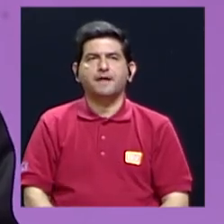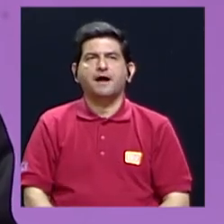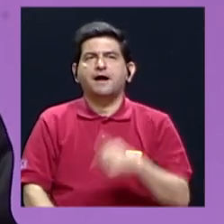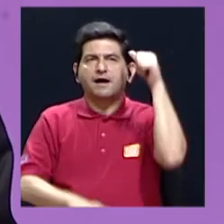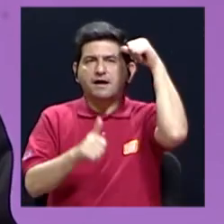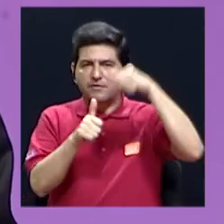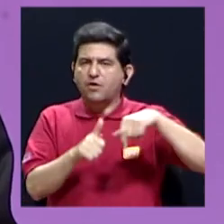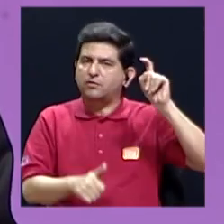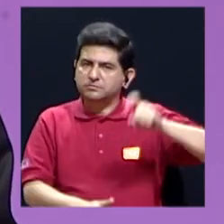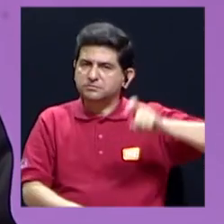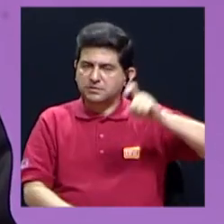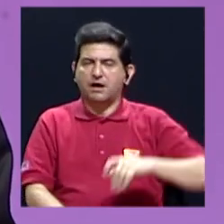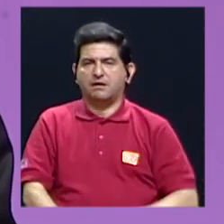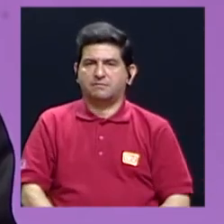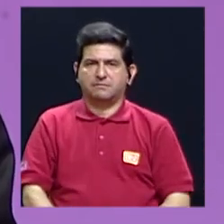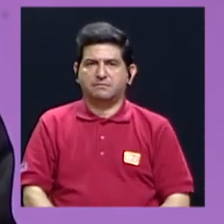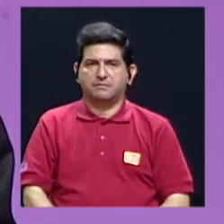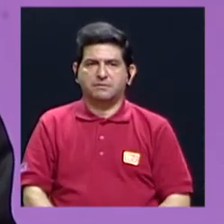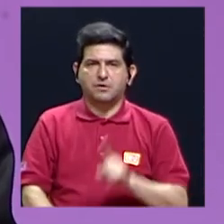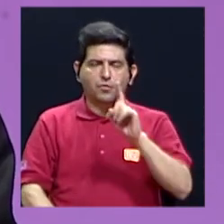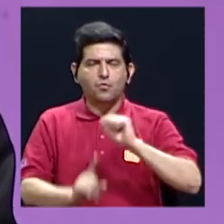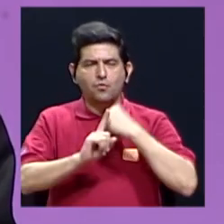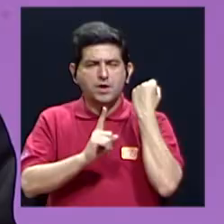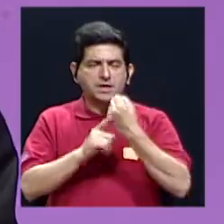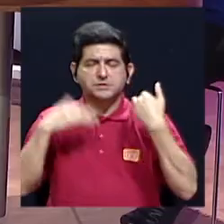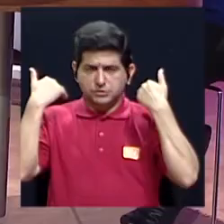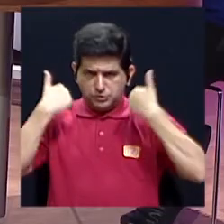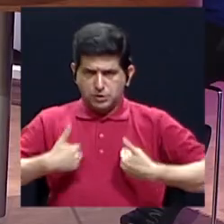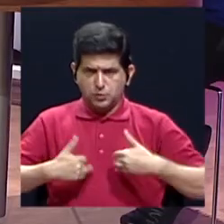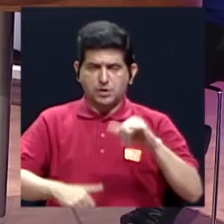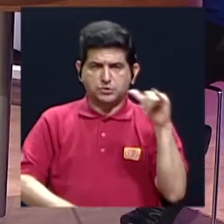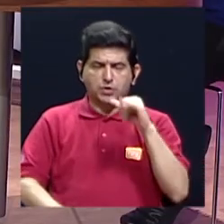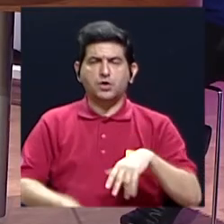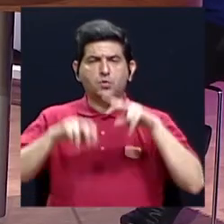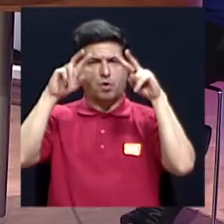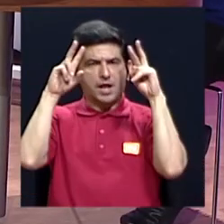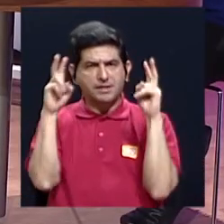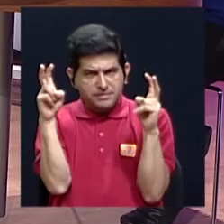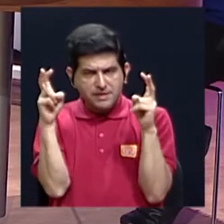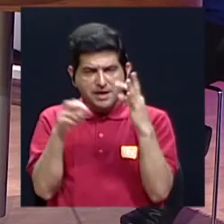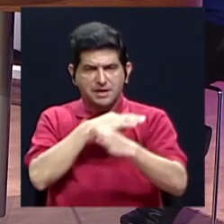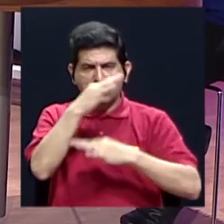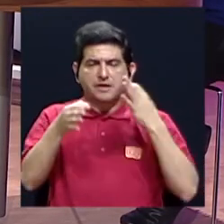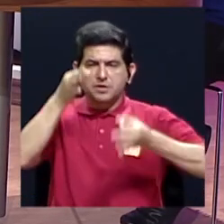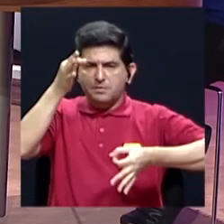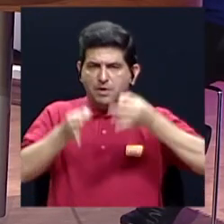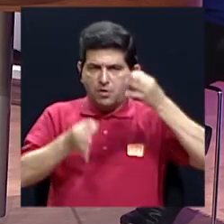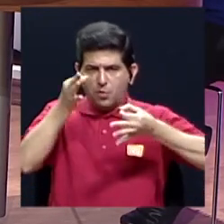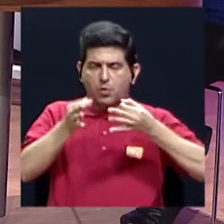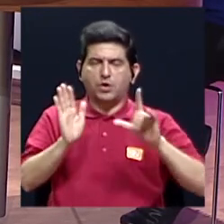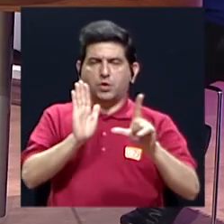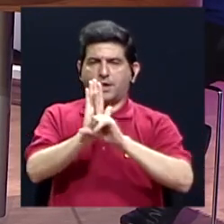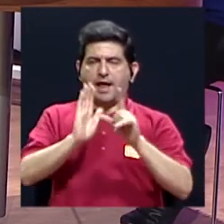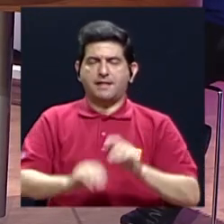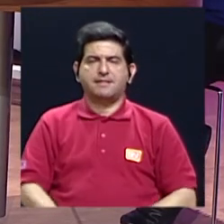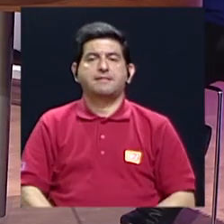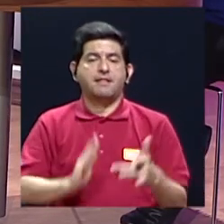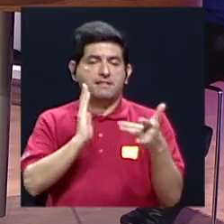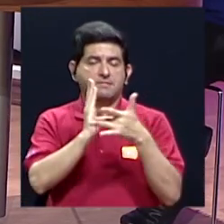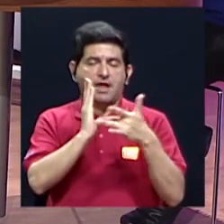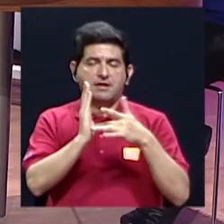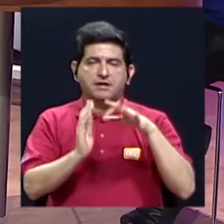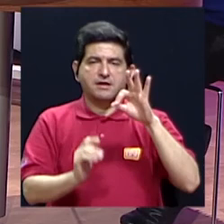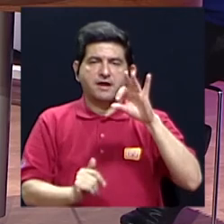Debemos recordar que hay un drama humano, pero hay también una temática, digamos, jurídica. La técnica